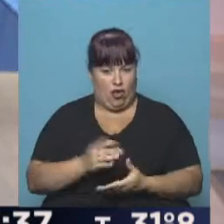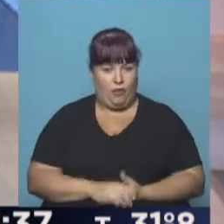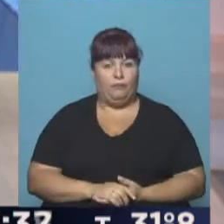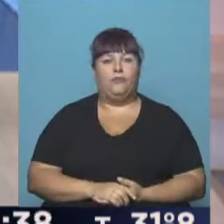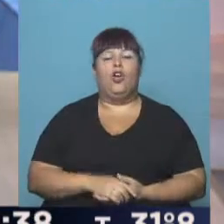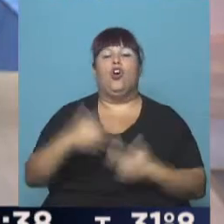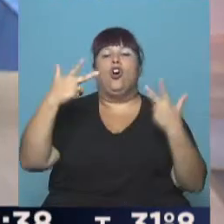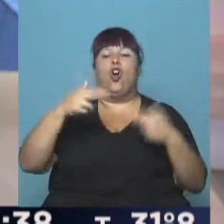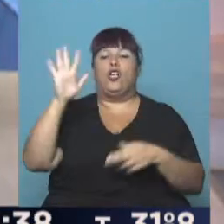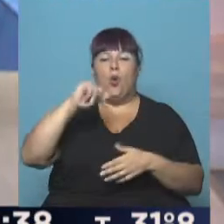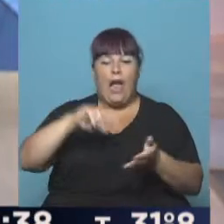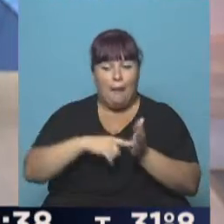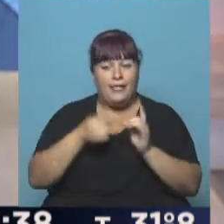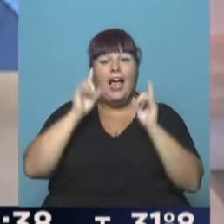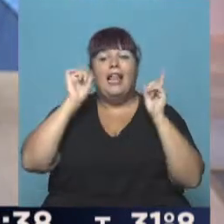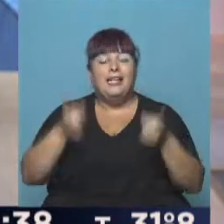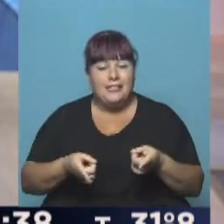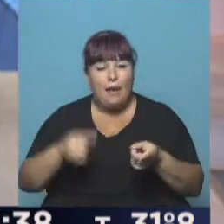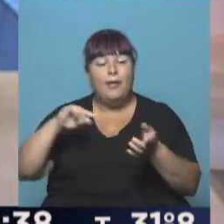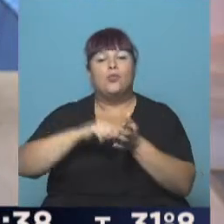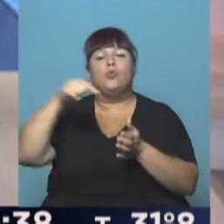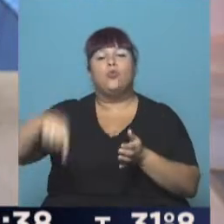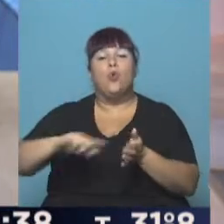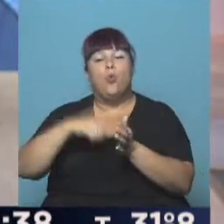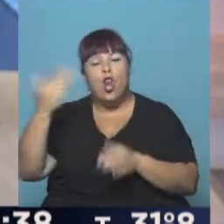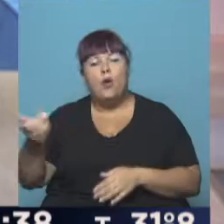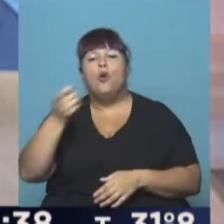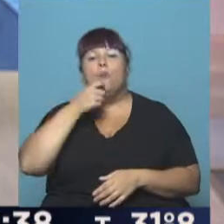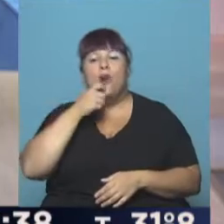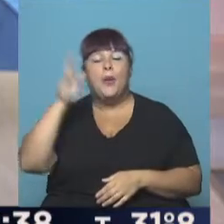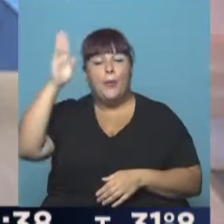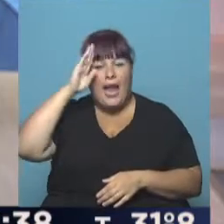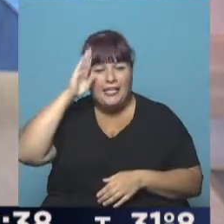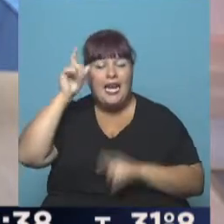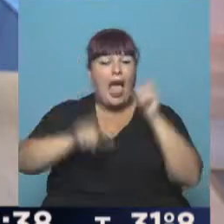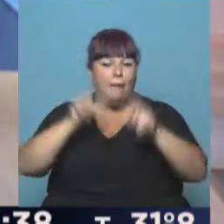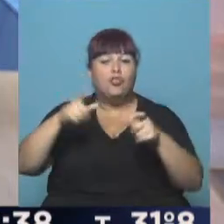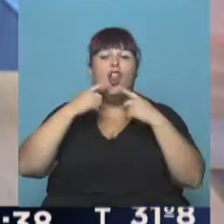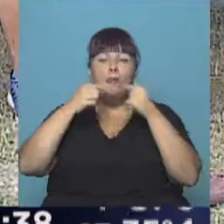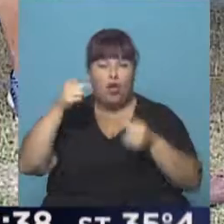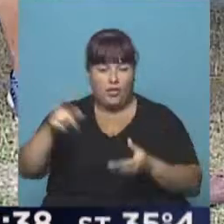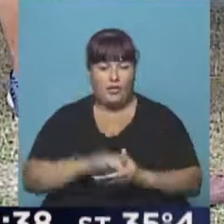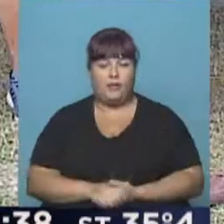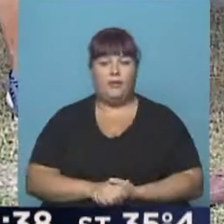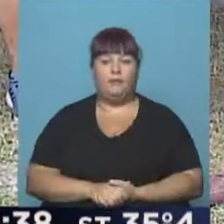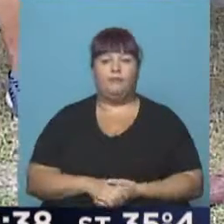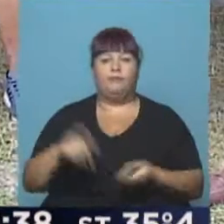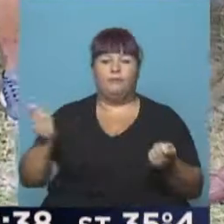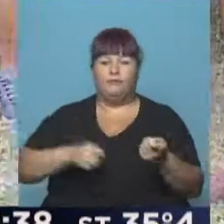Hay cortes de luz en la capital federal, pero también en el sur, en el conurbano, por ejemplo, en Berazategui, los vecinos están protestando.